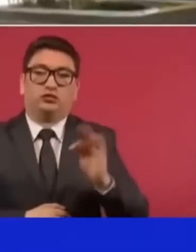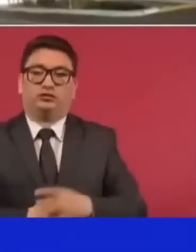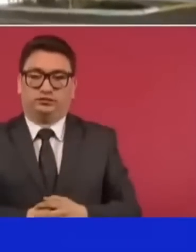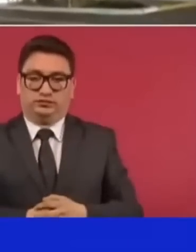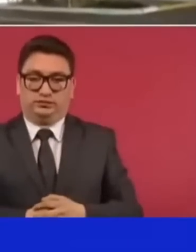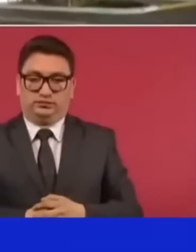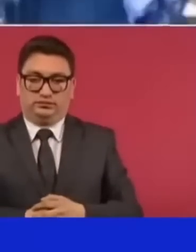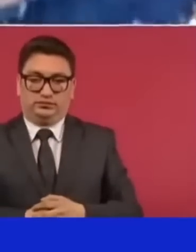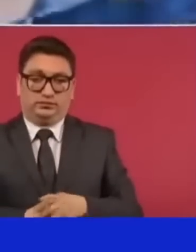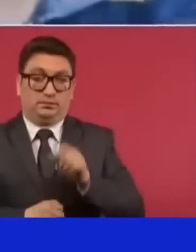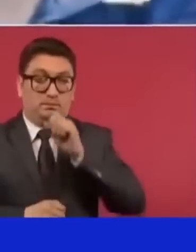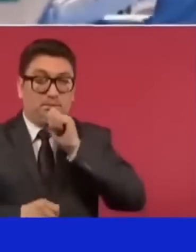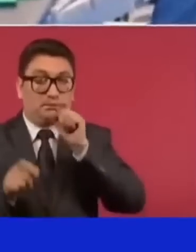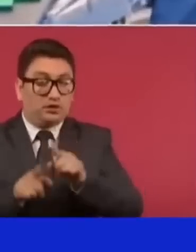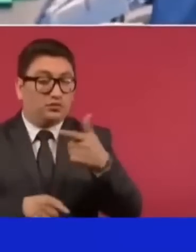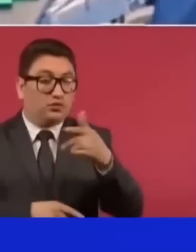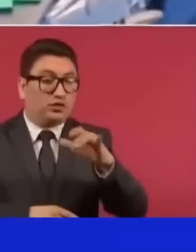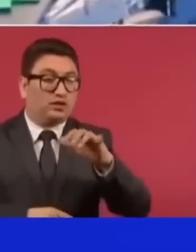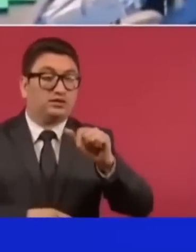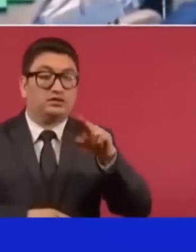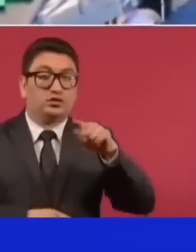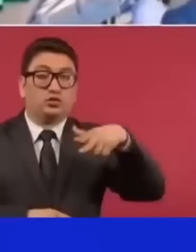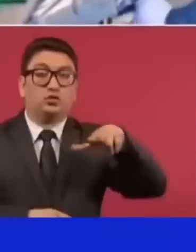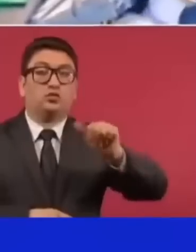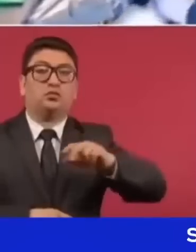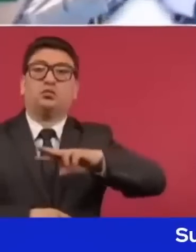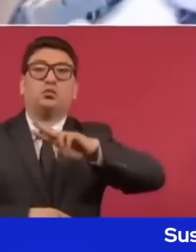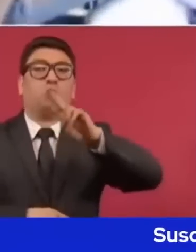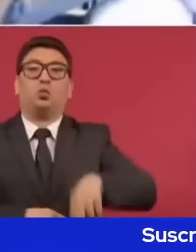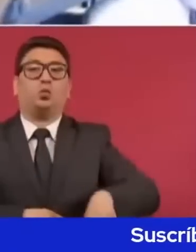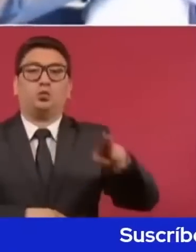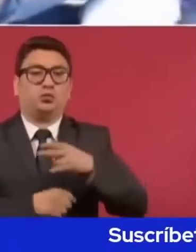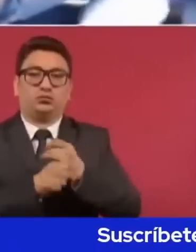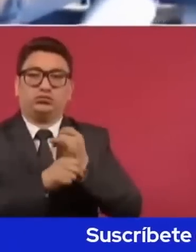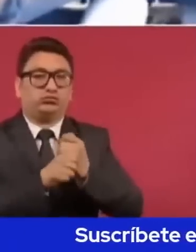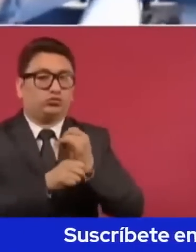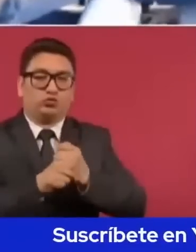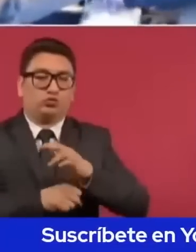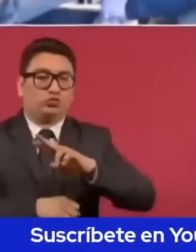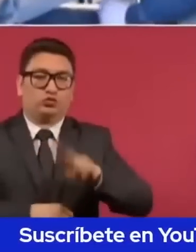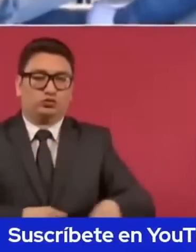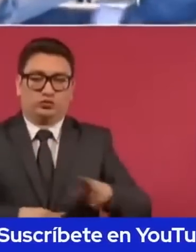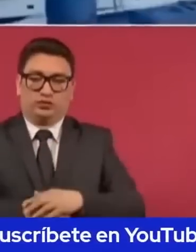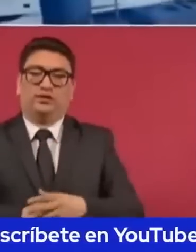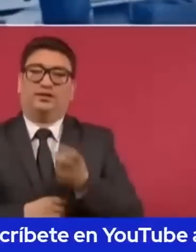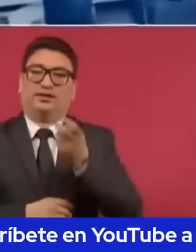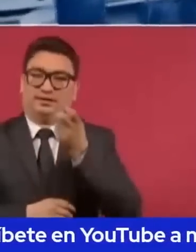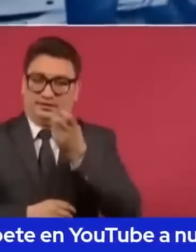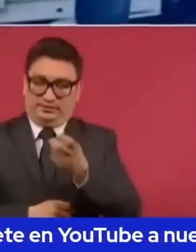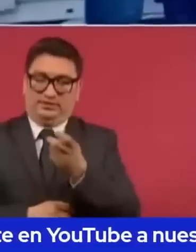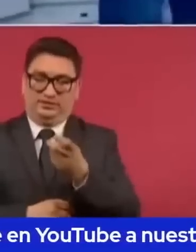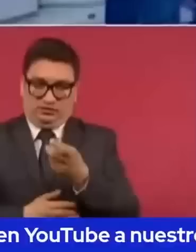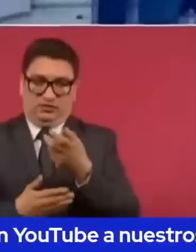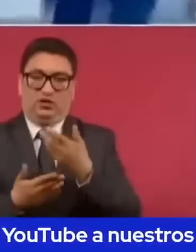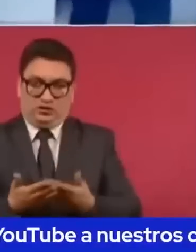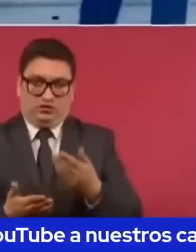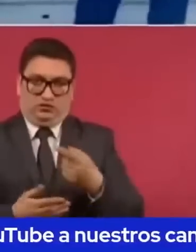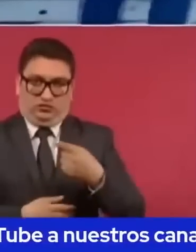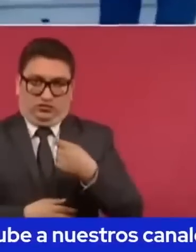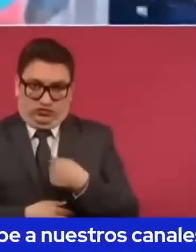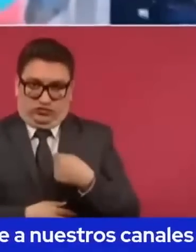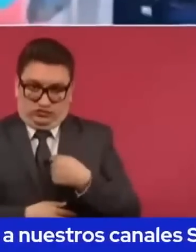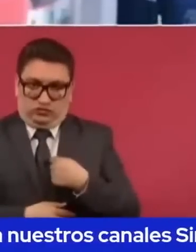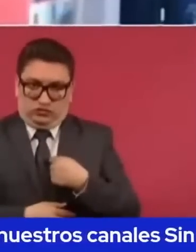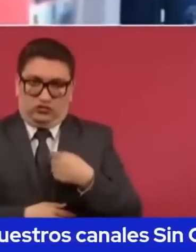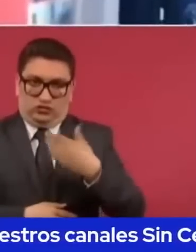caso de García Luna, nunca pasó. Nunca pasó. Y eso, obviamente, y yo era